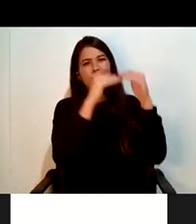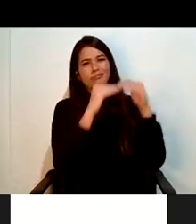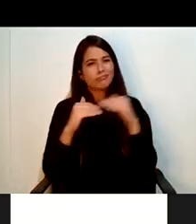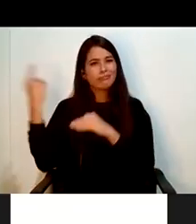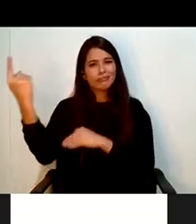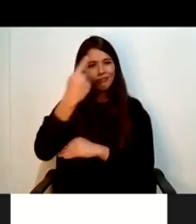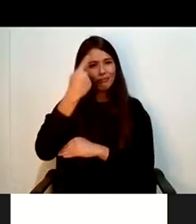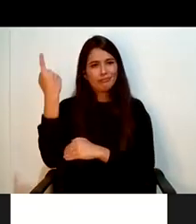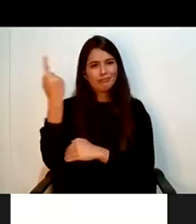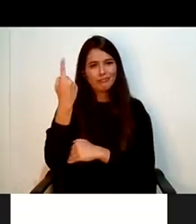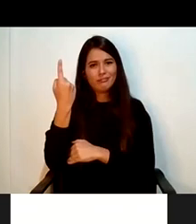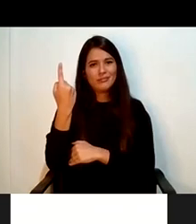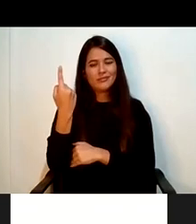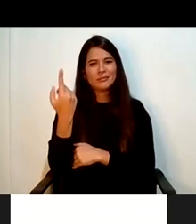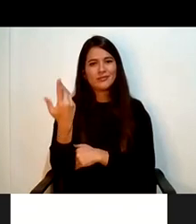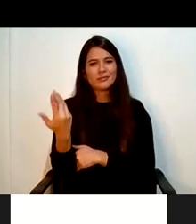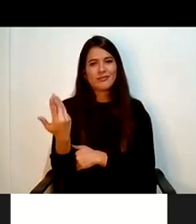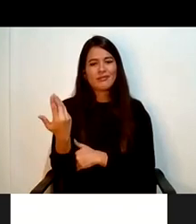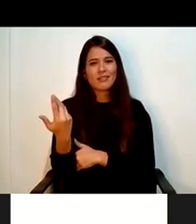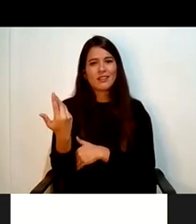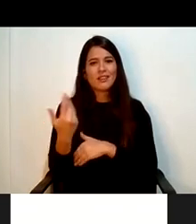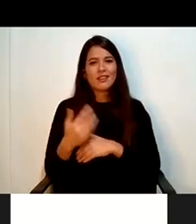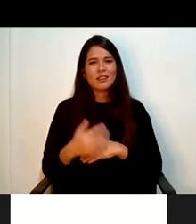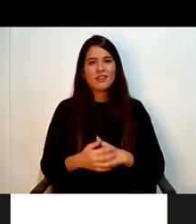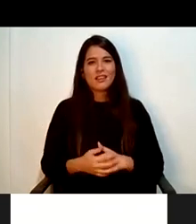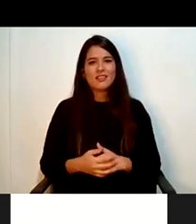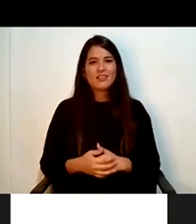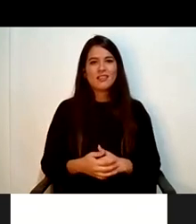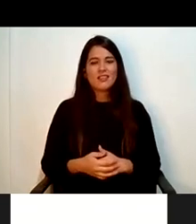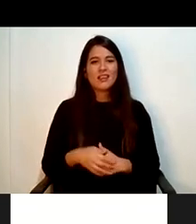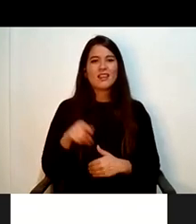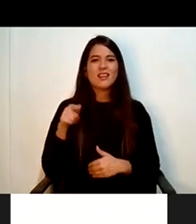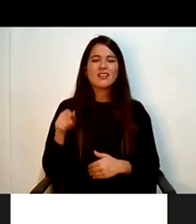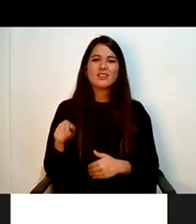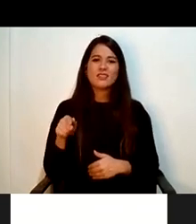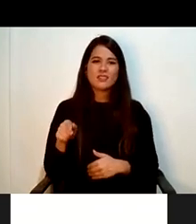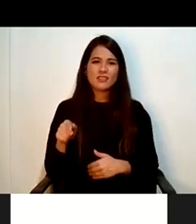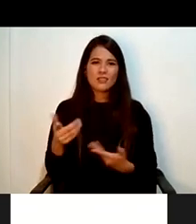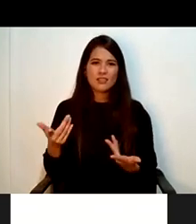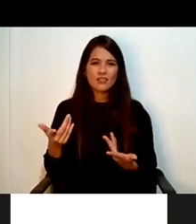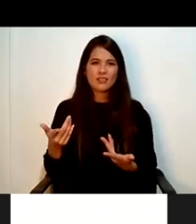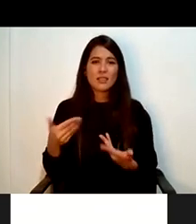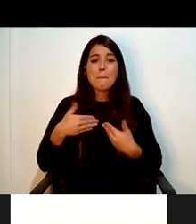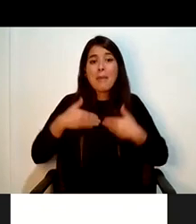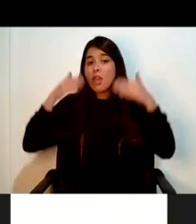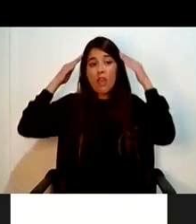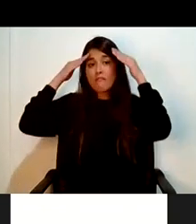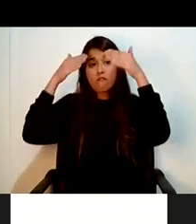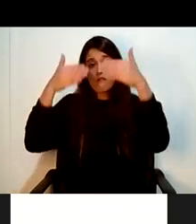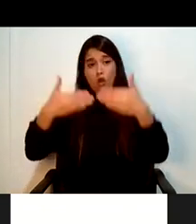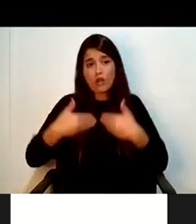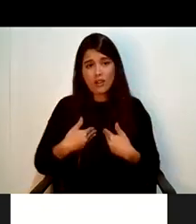¿En qué sentido? En que, y esto va muy en mi enfoque. Mi